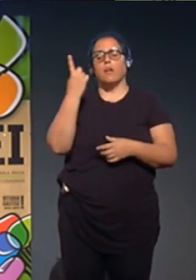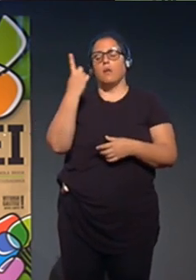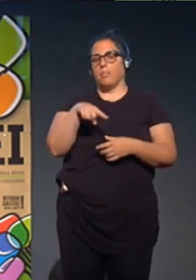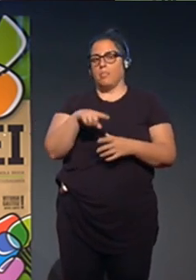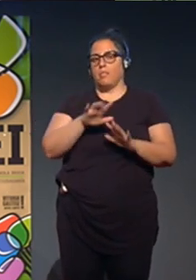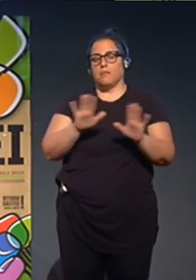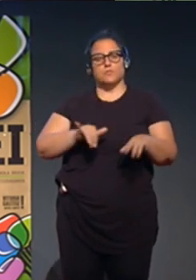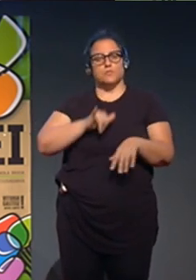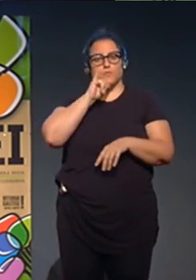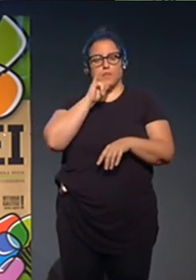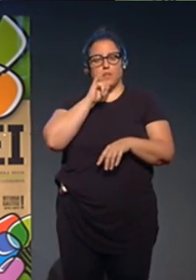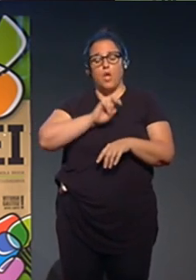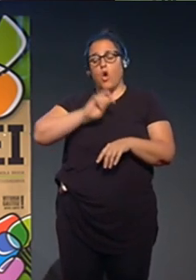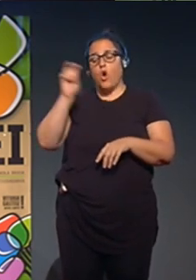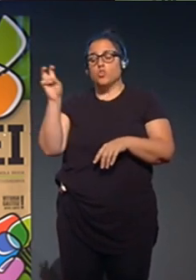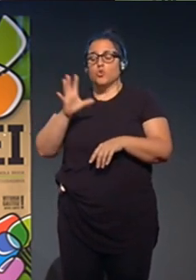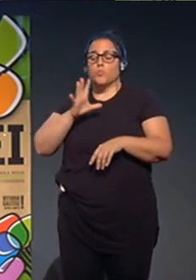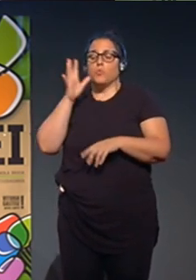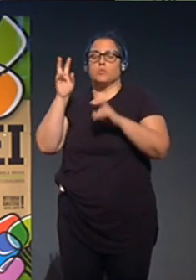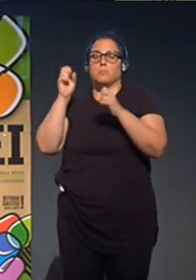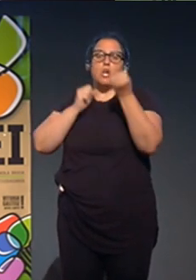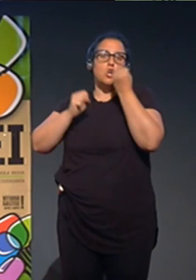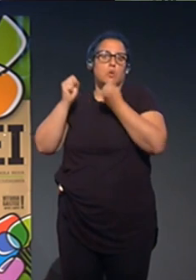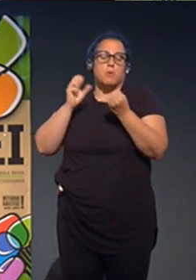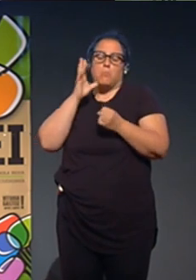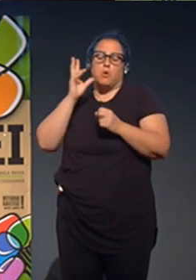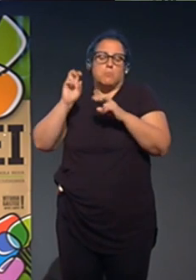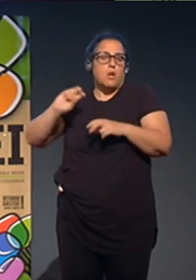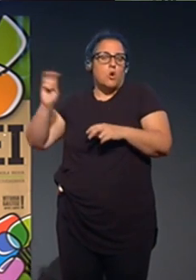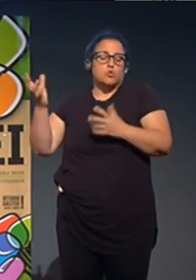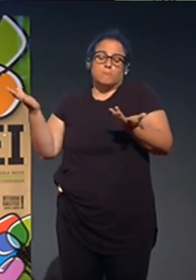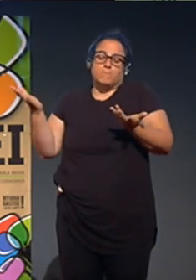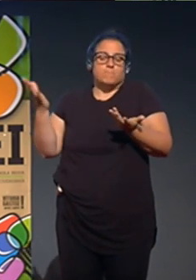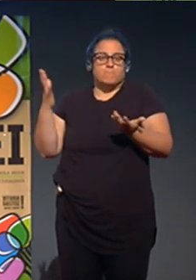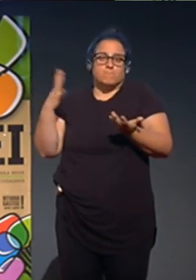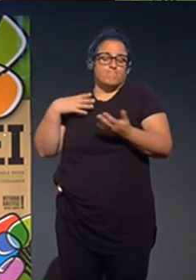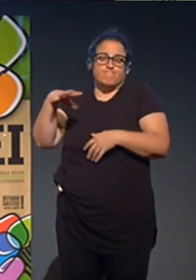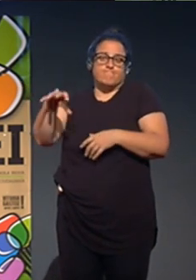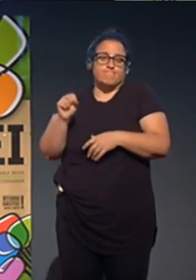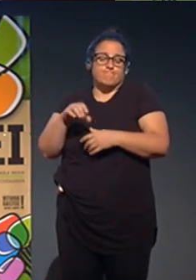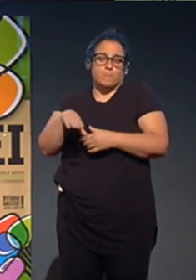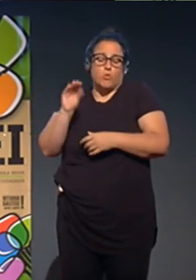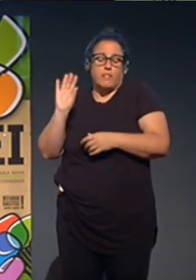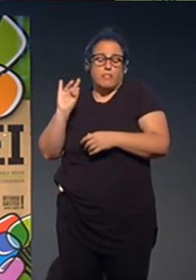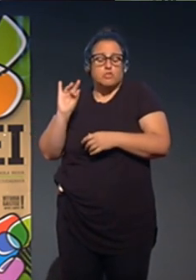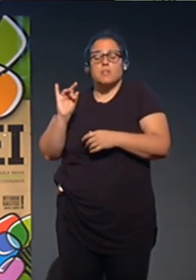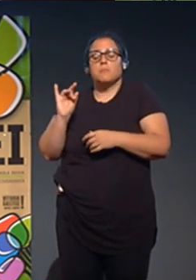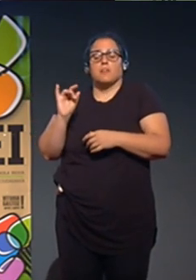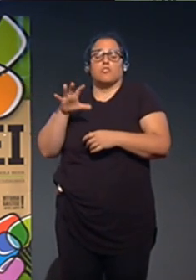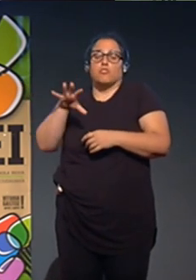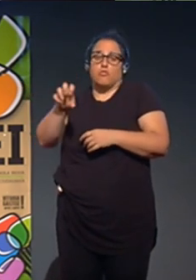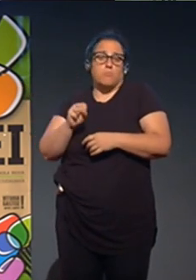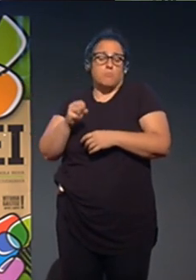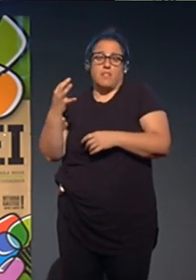ya es suficiente habrá otro que por razones económicas u otras razones dian Yo lo entiendo pero no voy a